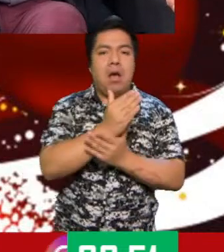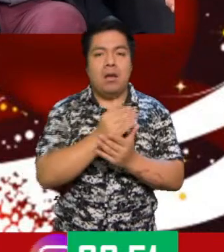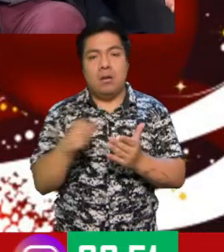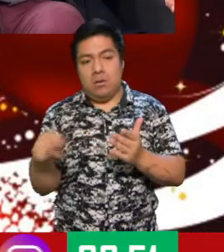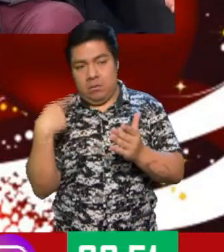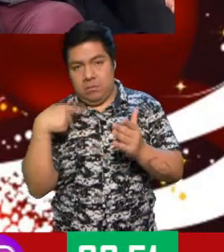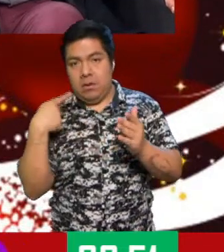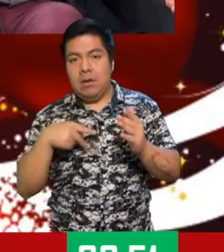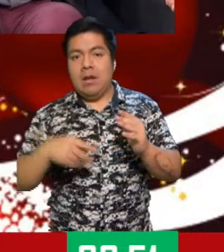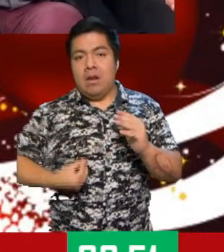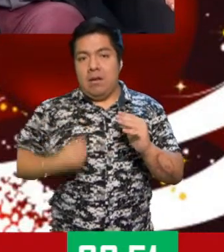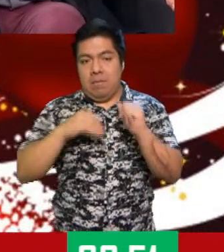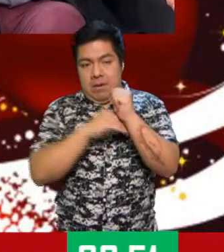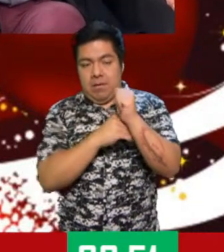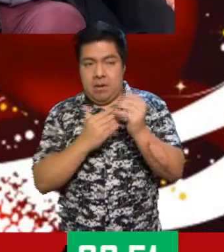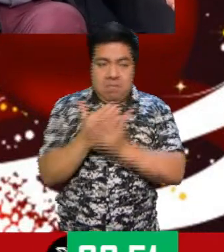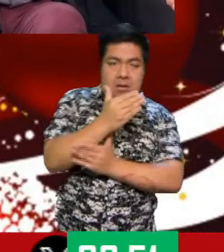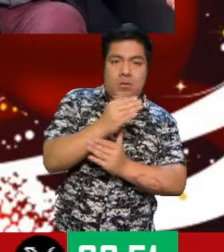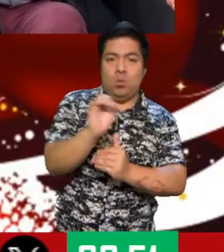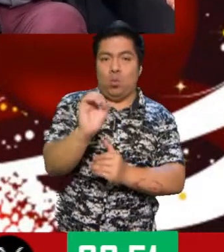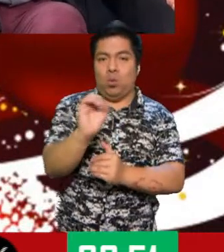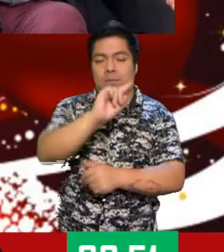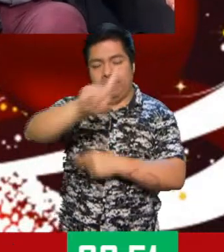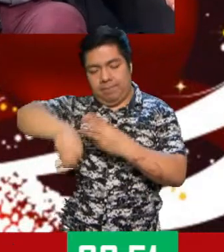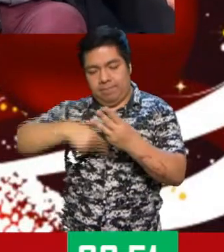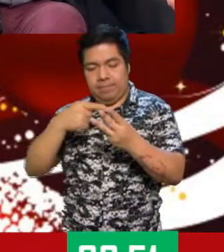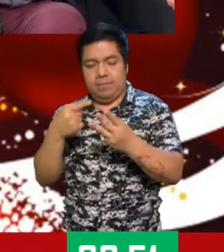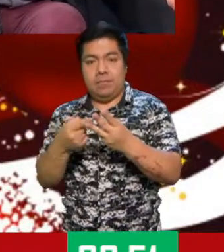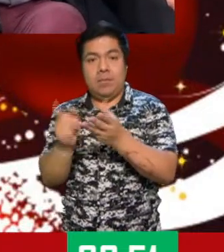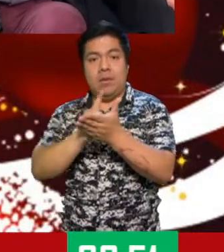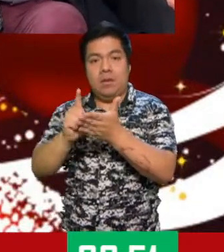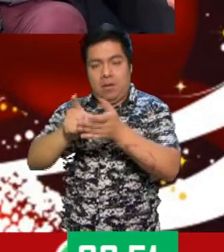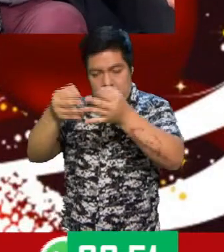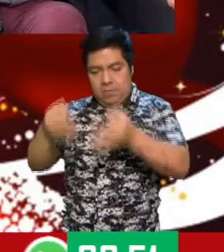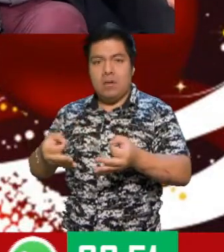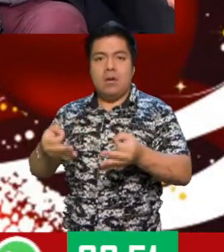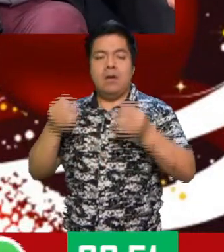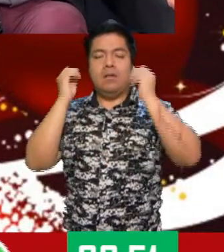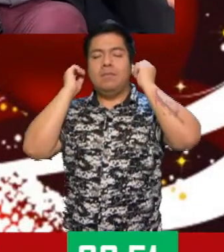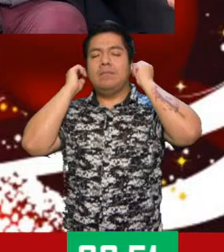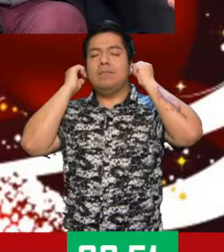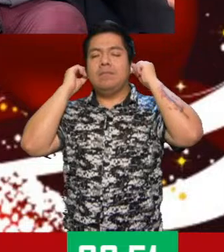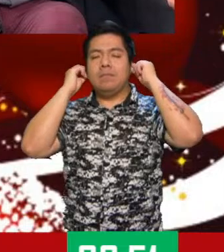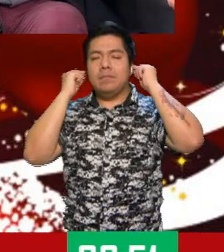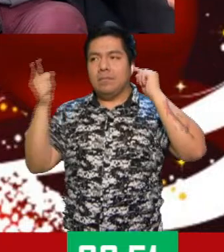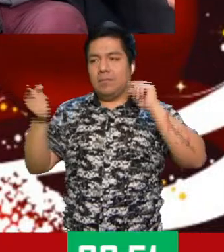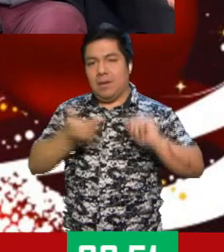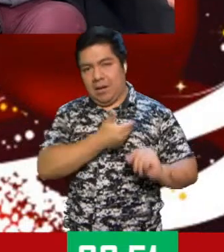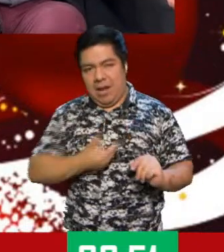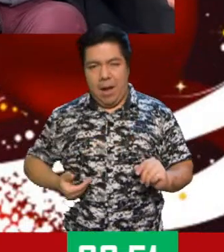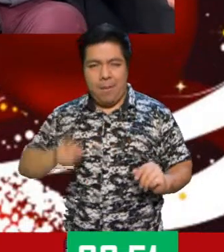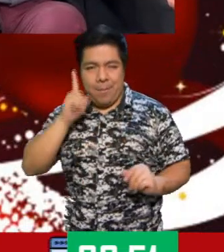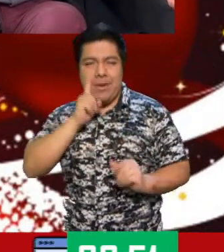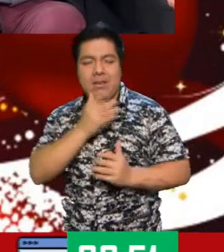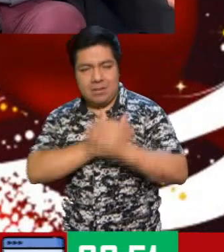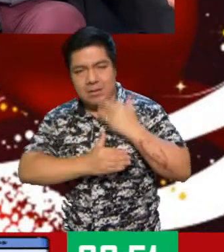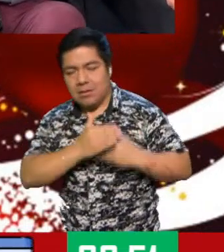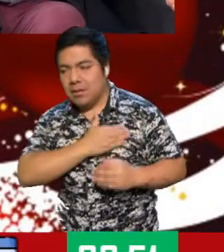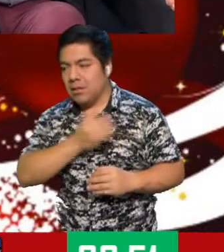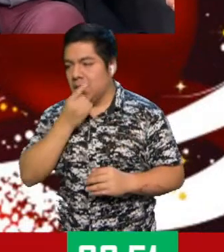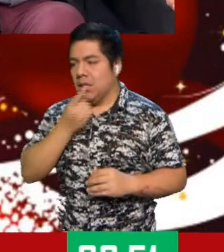de las personas, se tiene que actuar conforme a derecho, y hoy lo subrayaba Claudia Sheinbaum y es muy